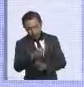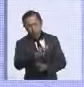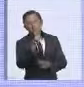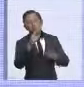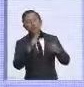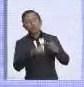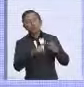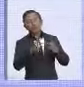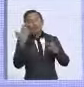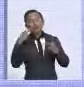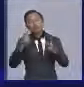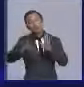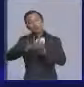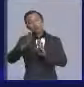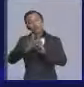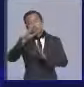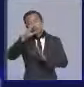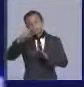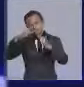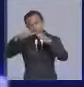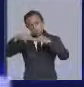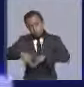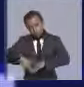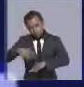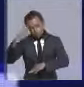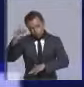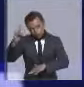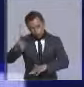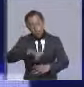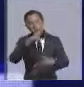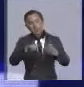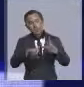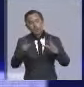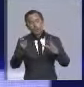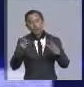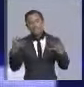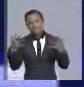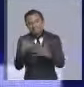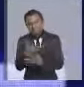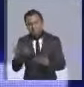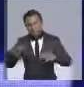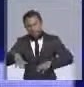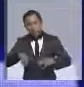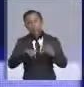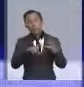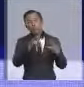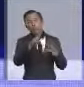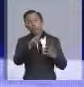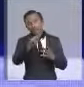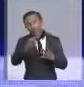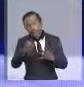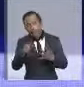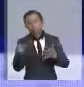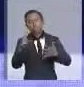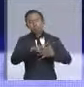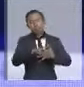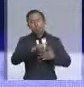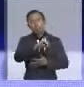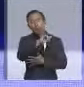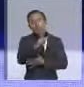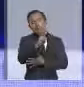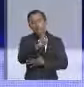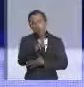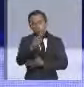socavón. Tres, la estafa maestra. Cuatro, César Duarte. Cinco, Javier Duarte.